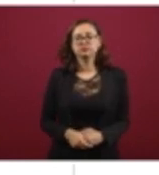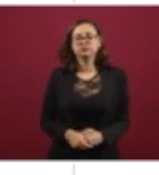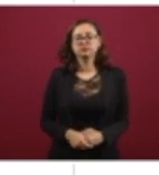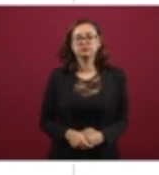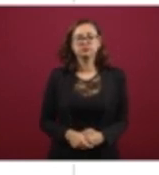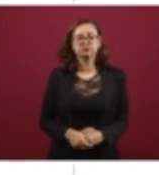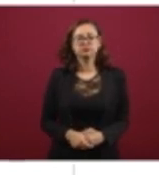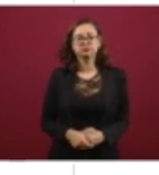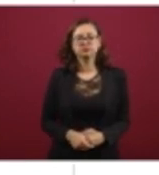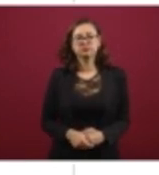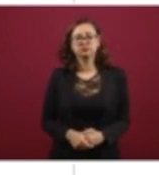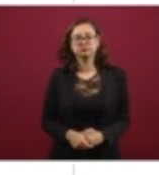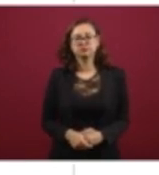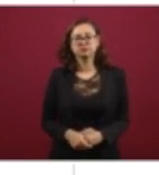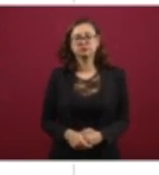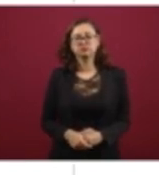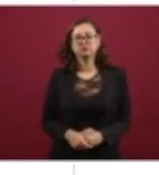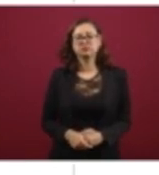el